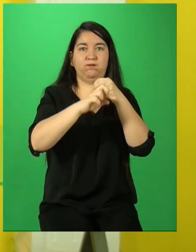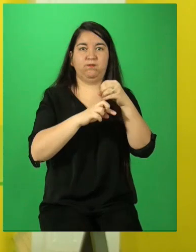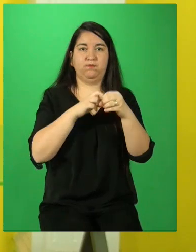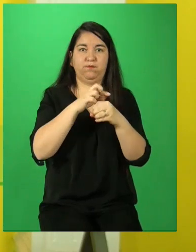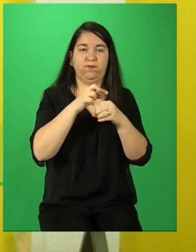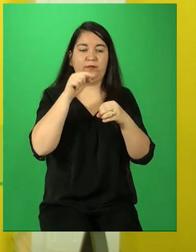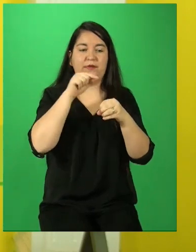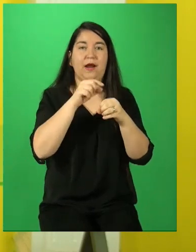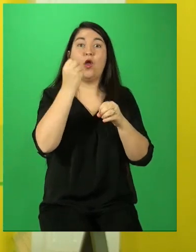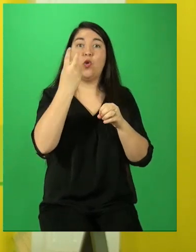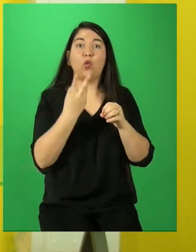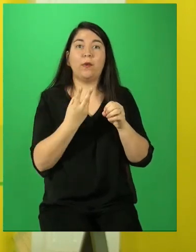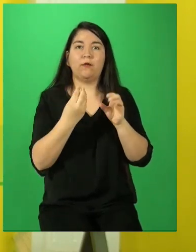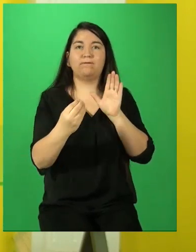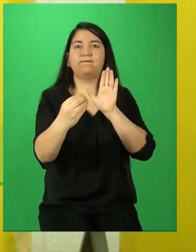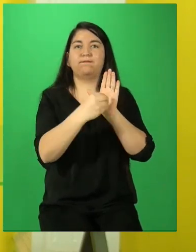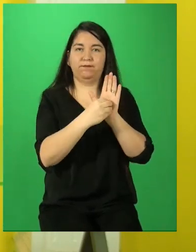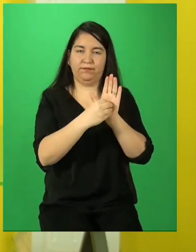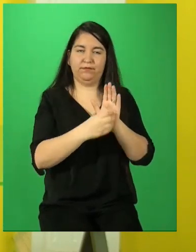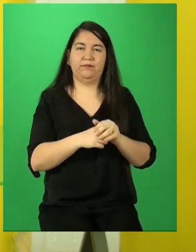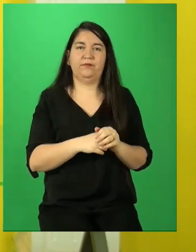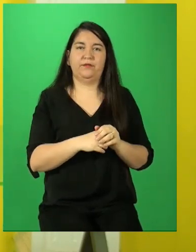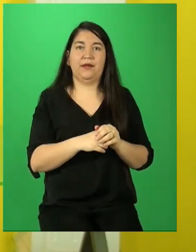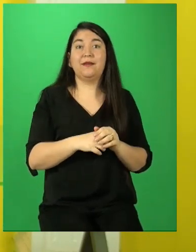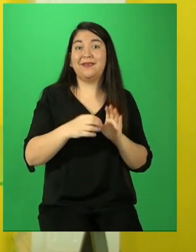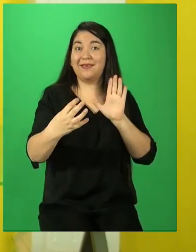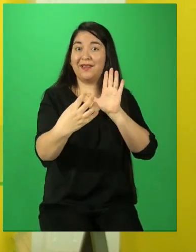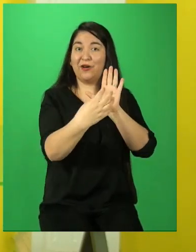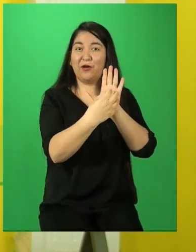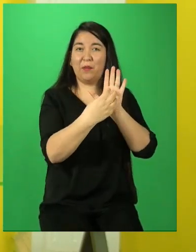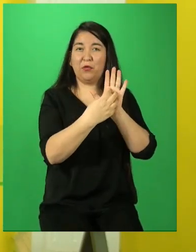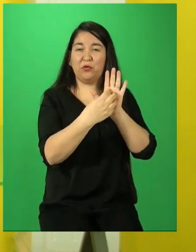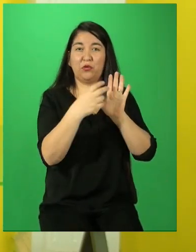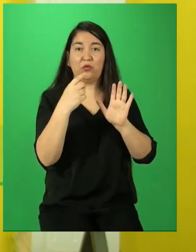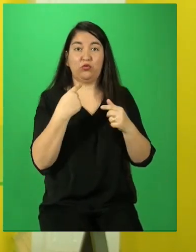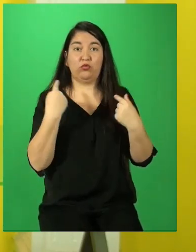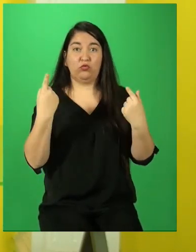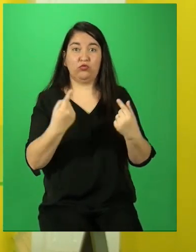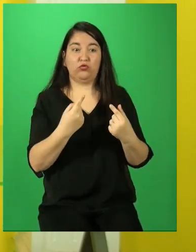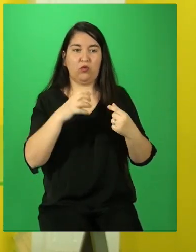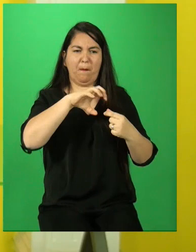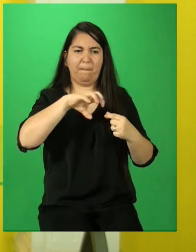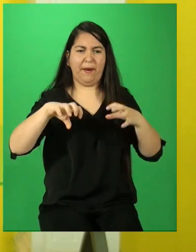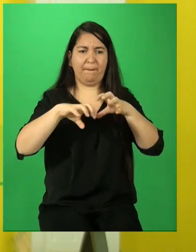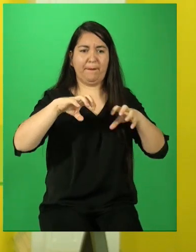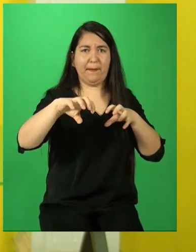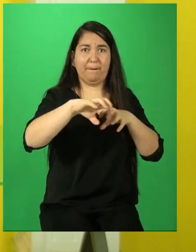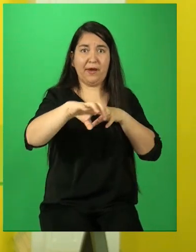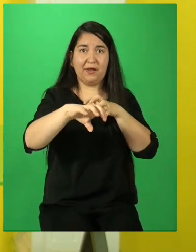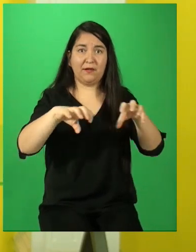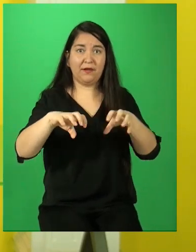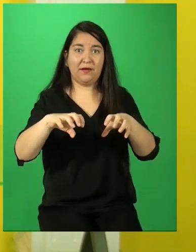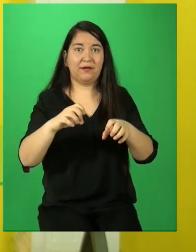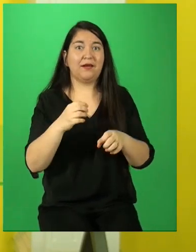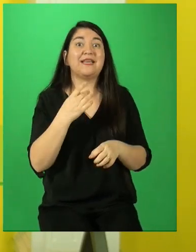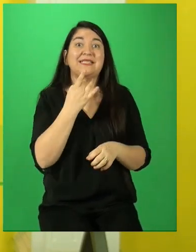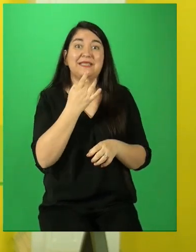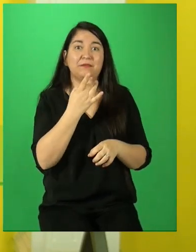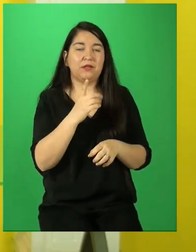Es importante destacar que los elementos nosotros no los podemos descomponer en sustancias más